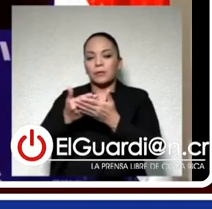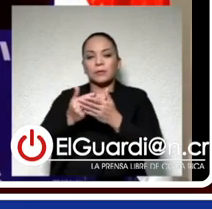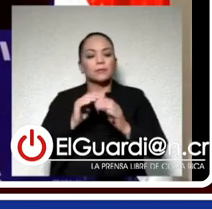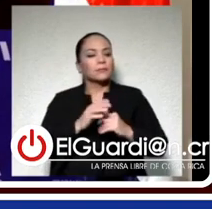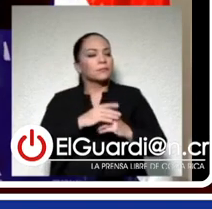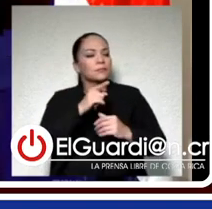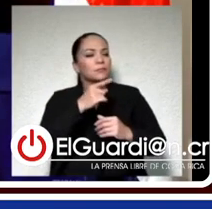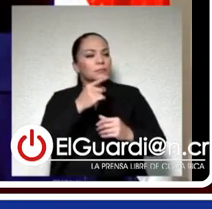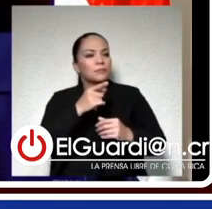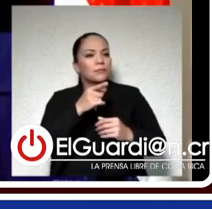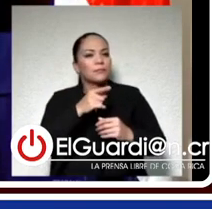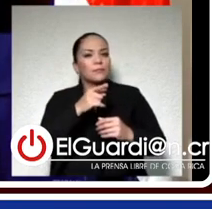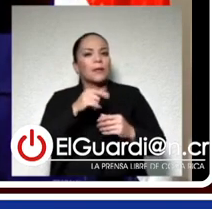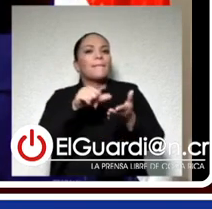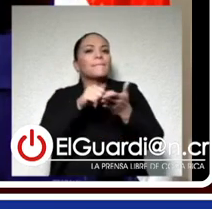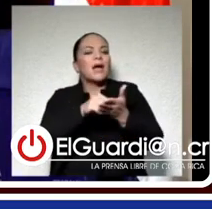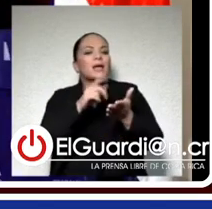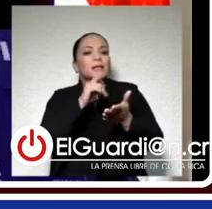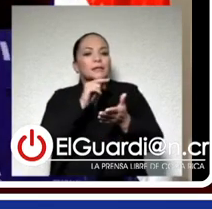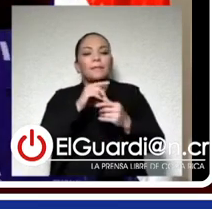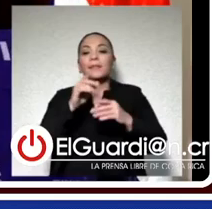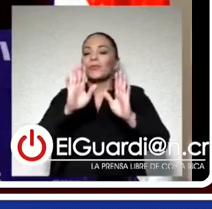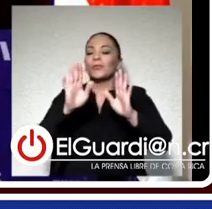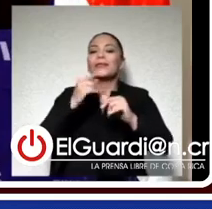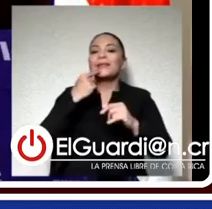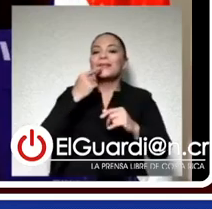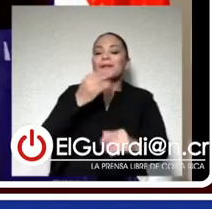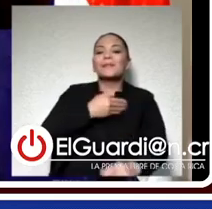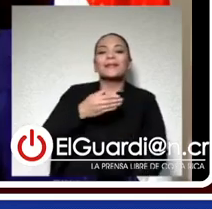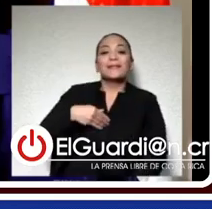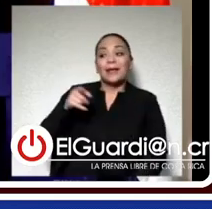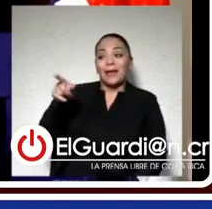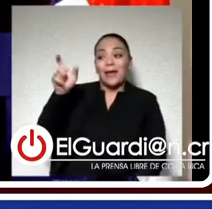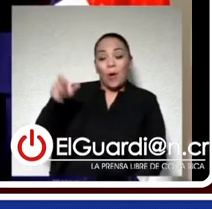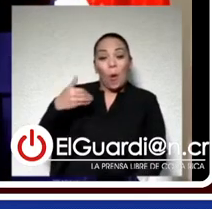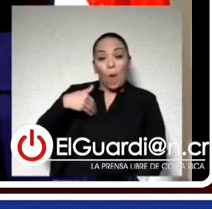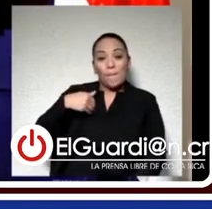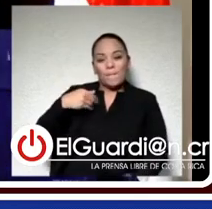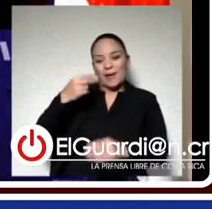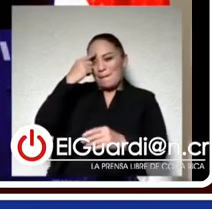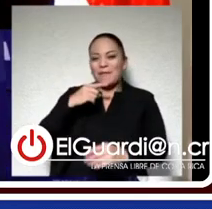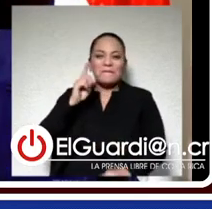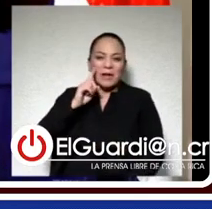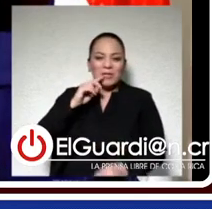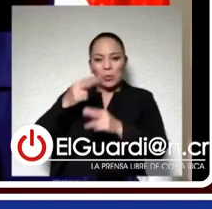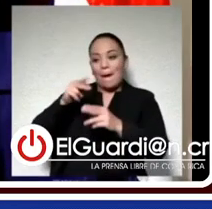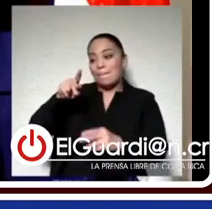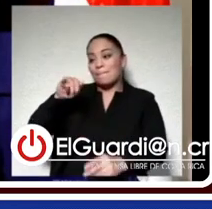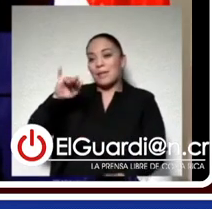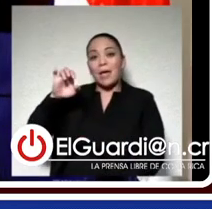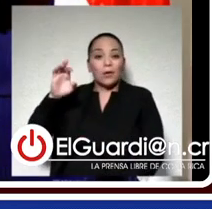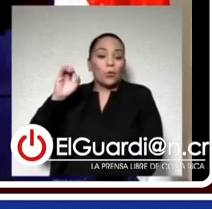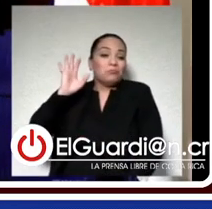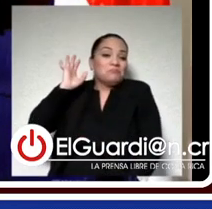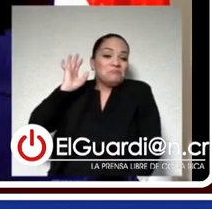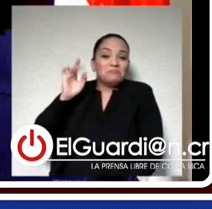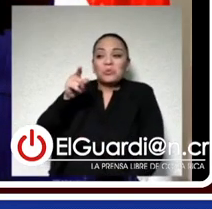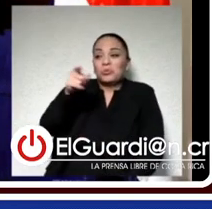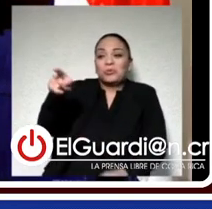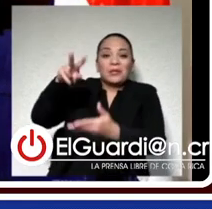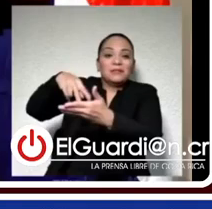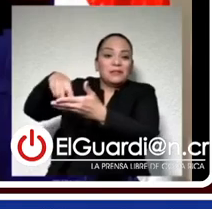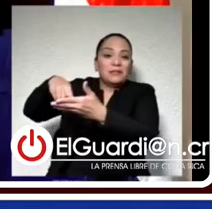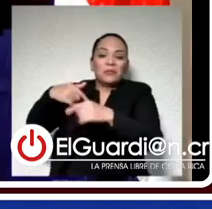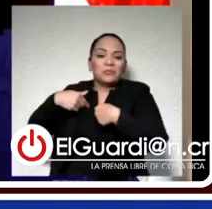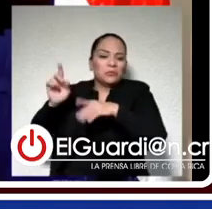Ah, no, lo que don... Páginas. Lo que don Piero hable, yo eso ni le pongo atención. Eso es para ustedes y para los que quieren perder el tiempo leyendo noticias